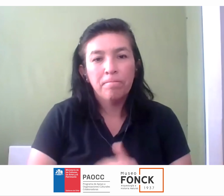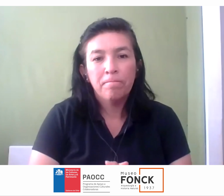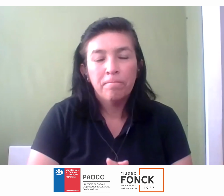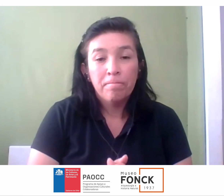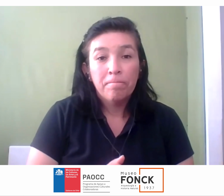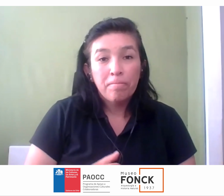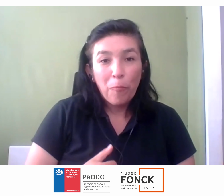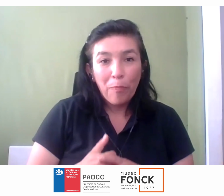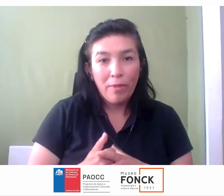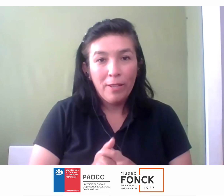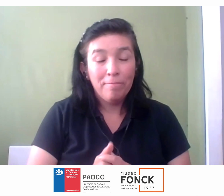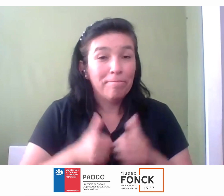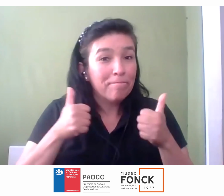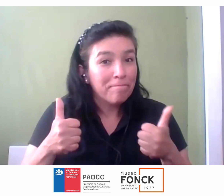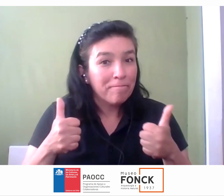Bueno, ha sido